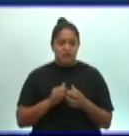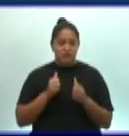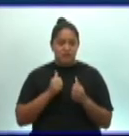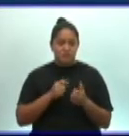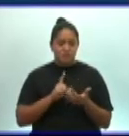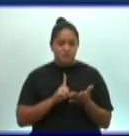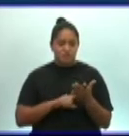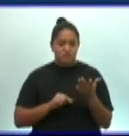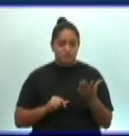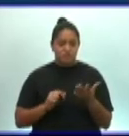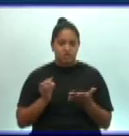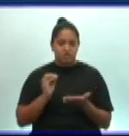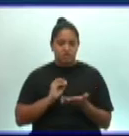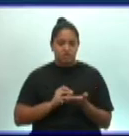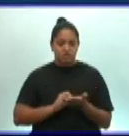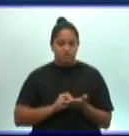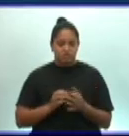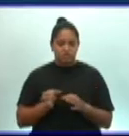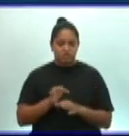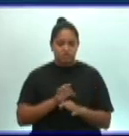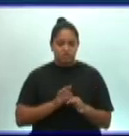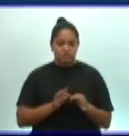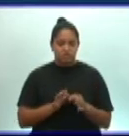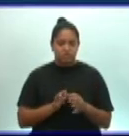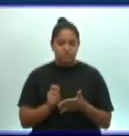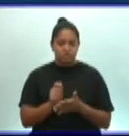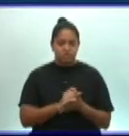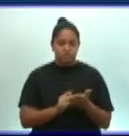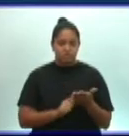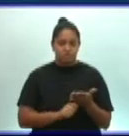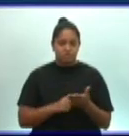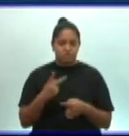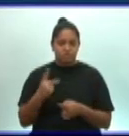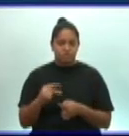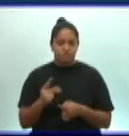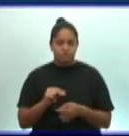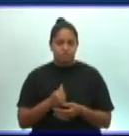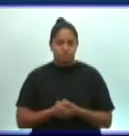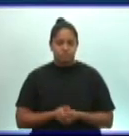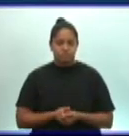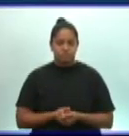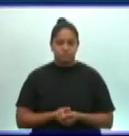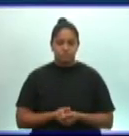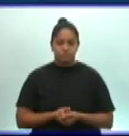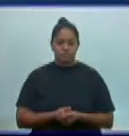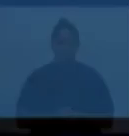la partícula. Les doy unos segundos para que tomen entonces nota del ejercicio y el inciso A.